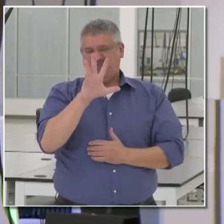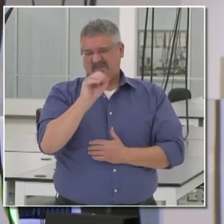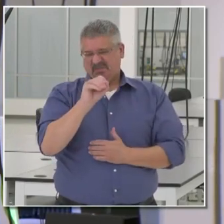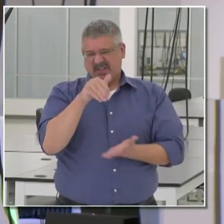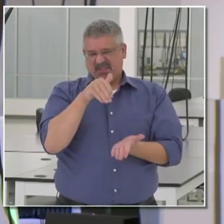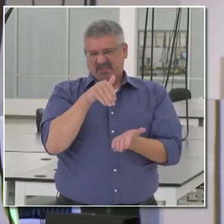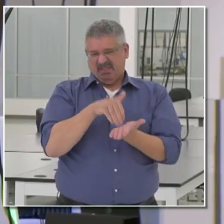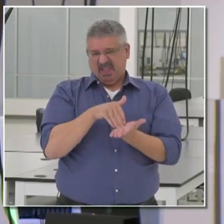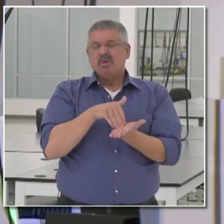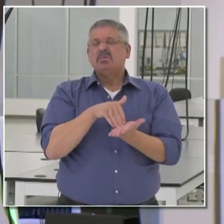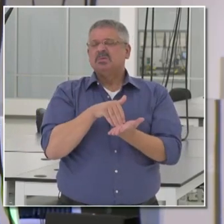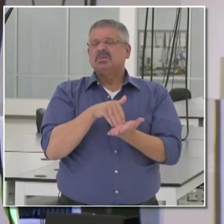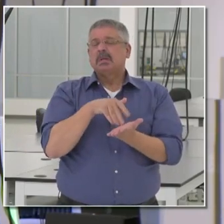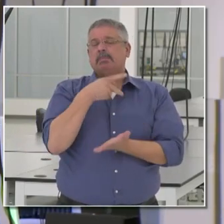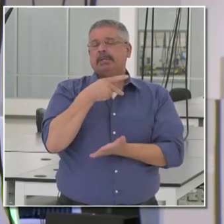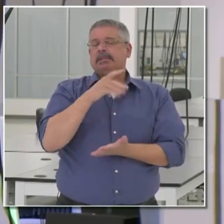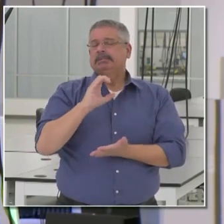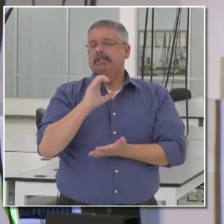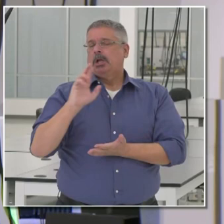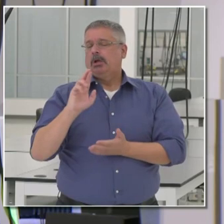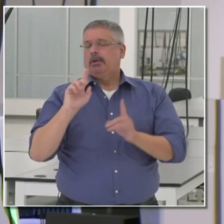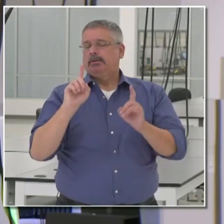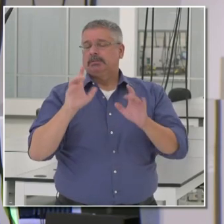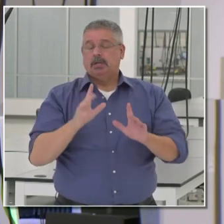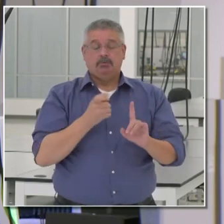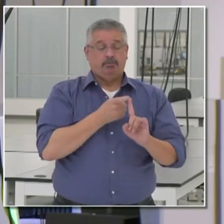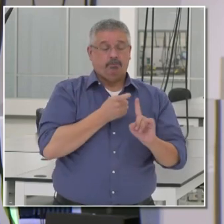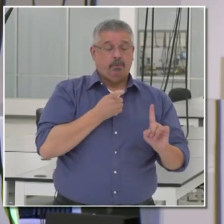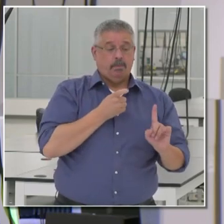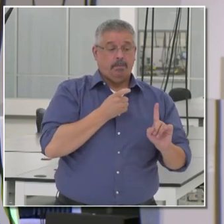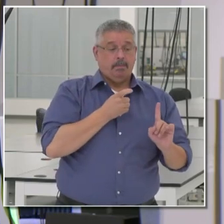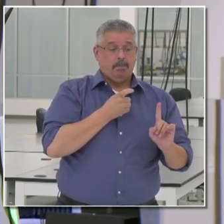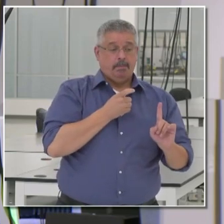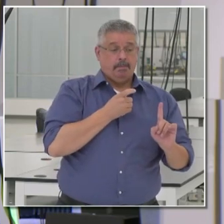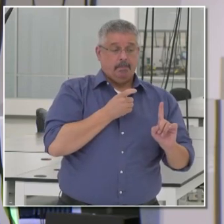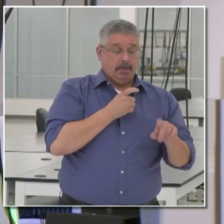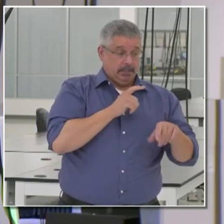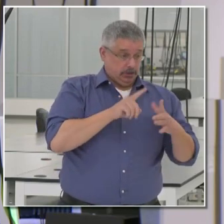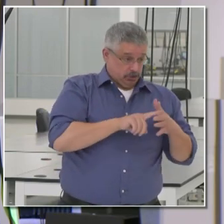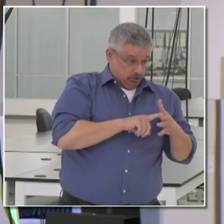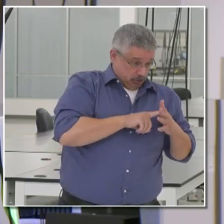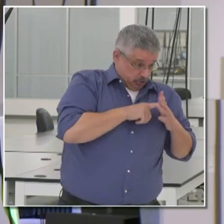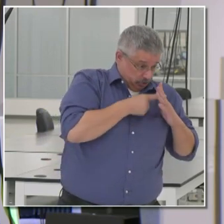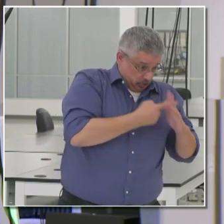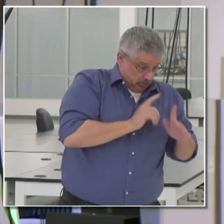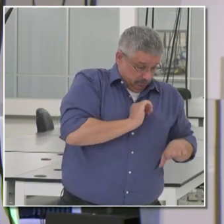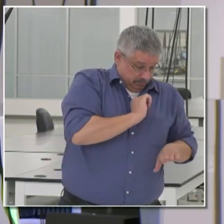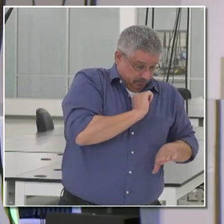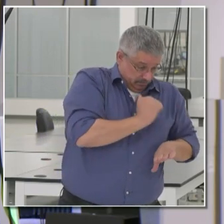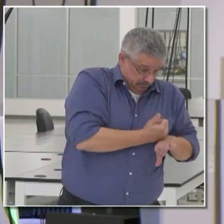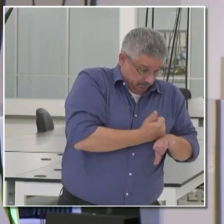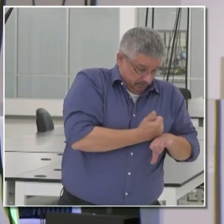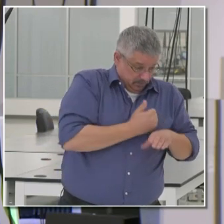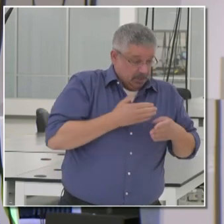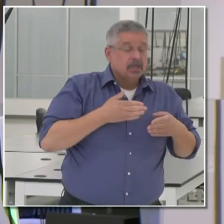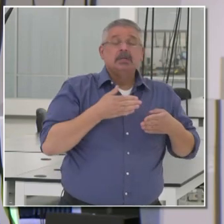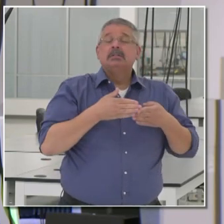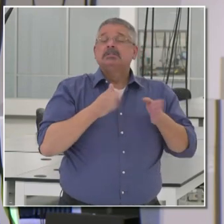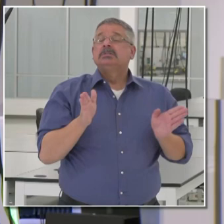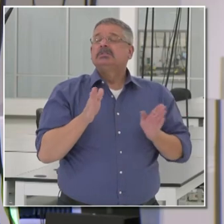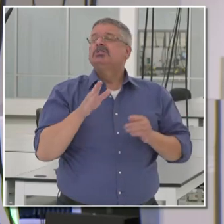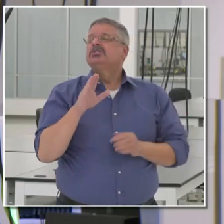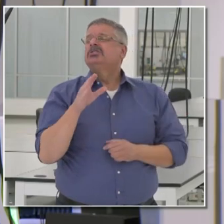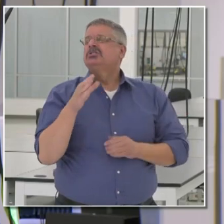vanguardia que proporciona 150.000 pruebas pcr desde el momento en el que tomamos el arriendo